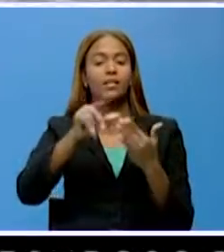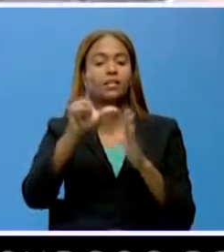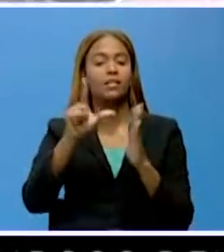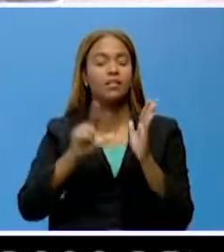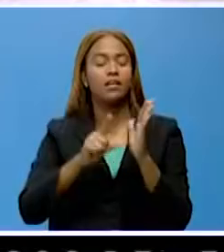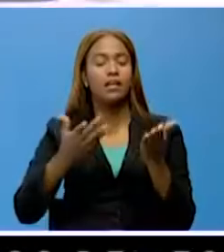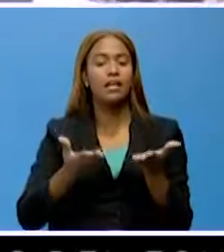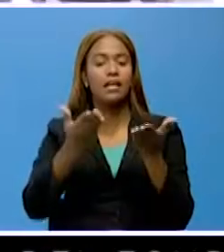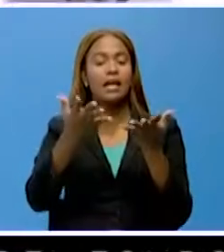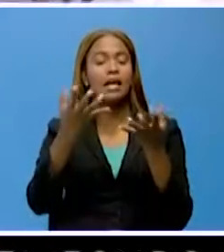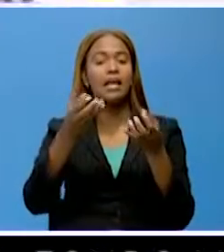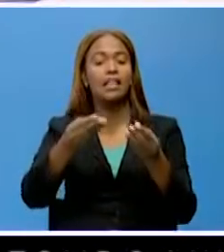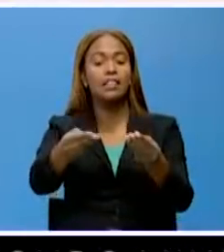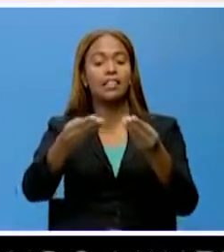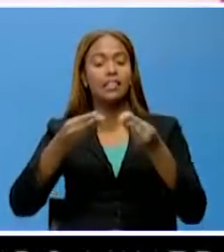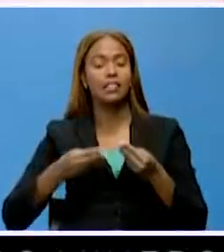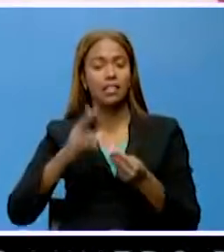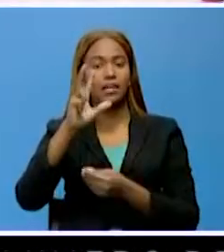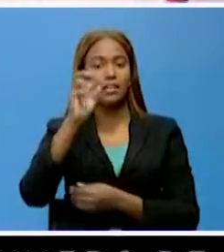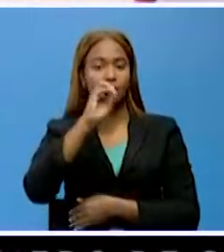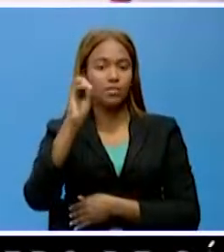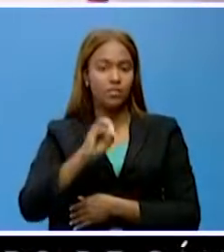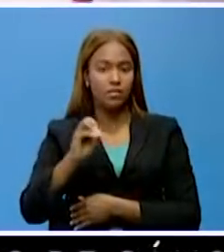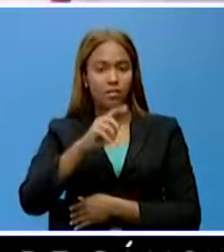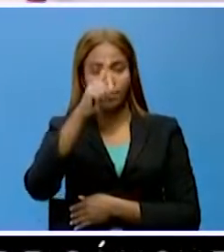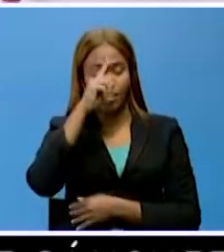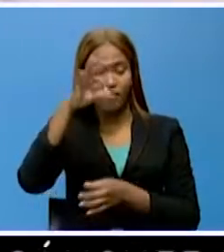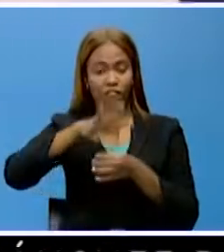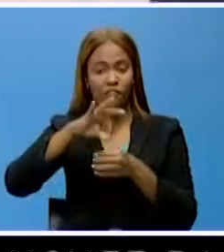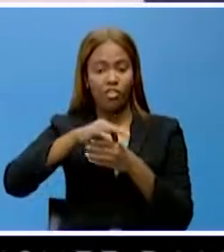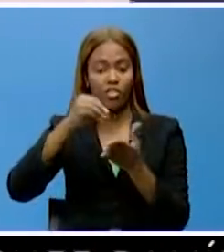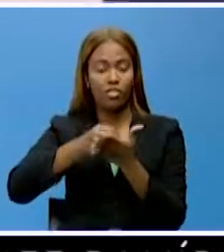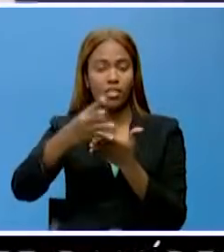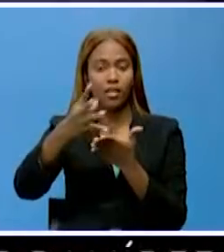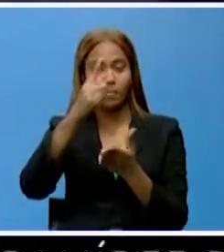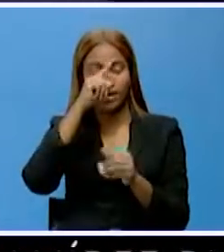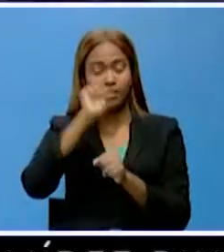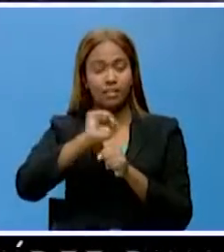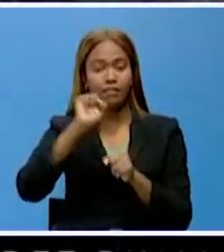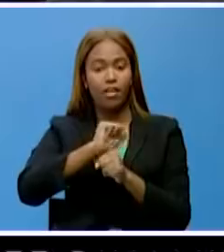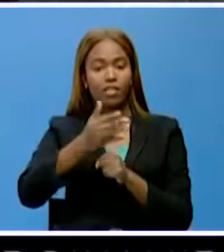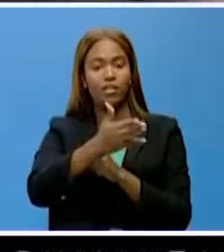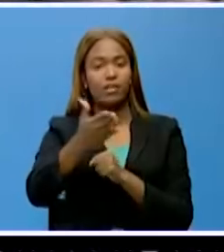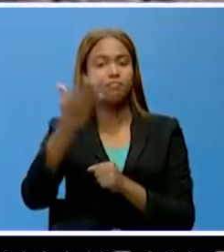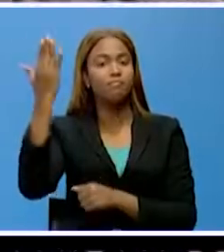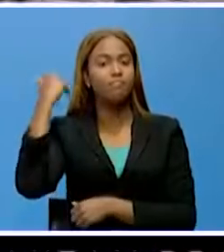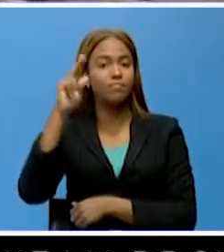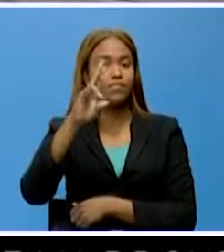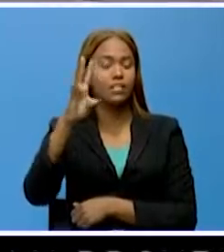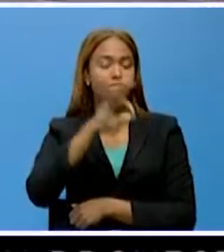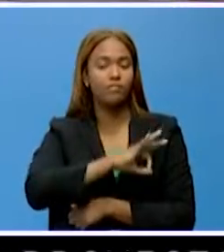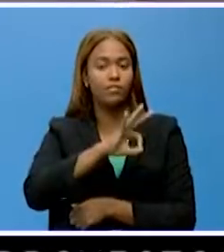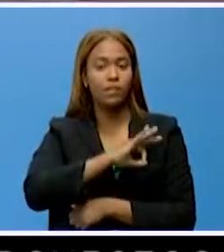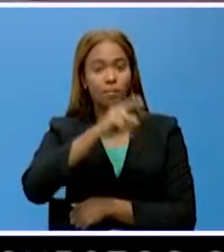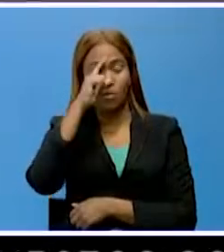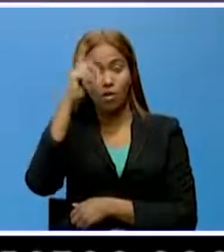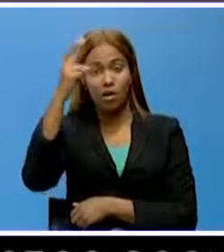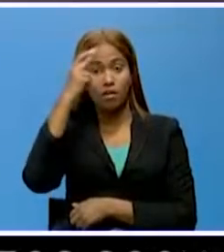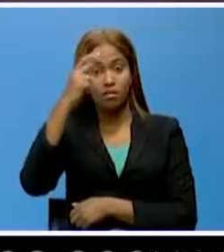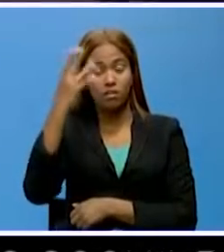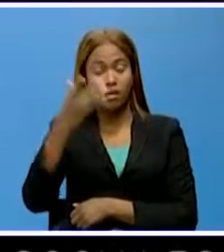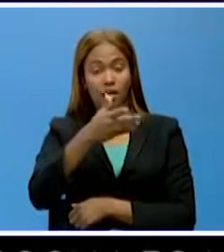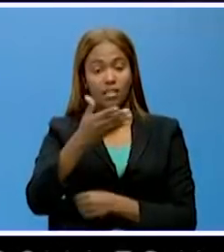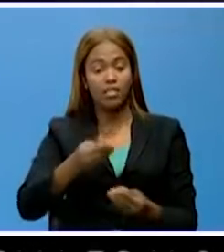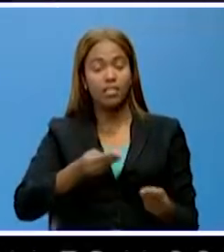que pretende que se le devuelva el 30% de los fondos de pensiones a los trabajadores. El pasado 27 de febrero, por motivo de que